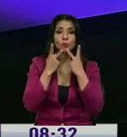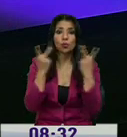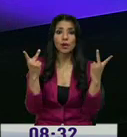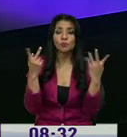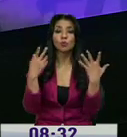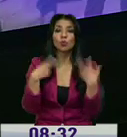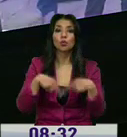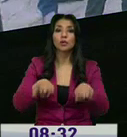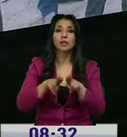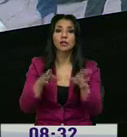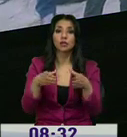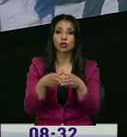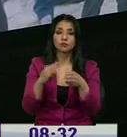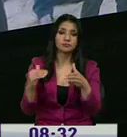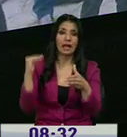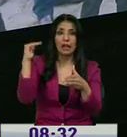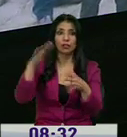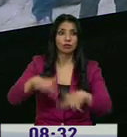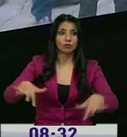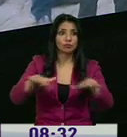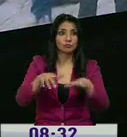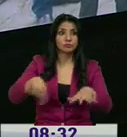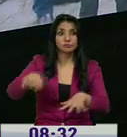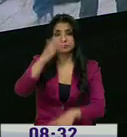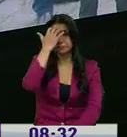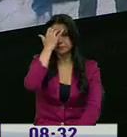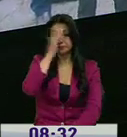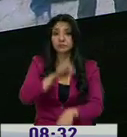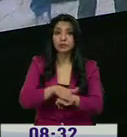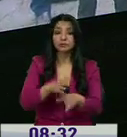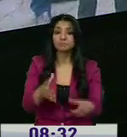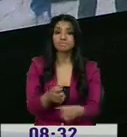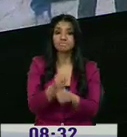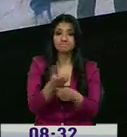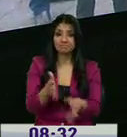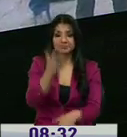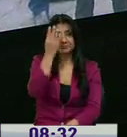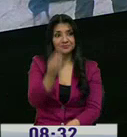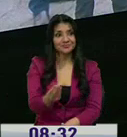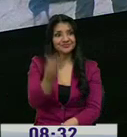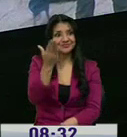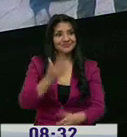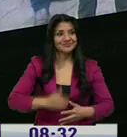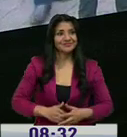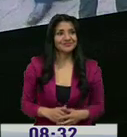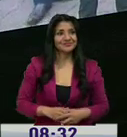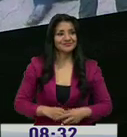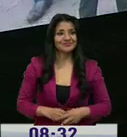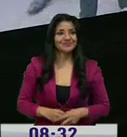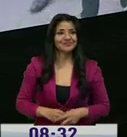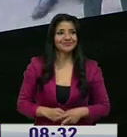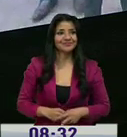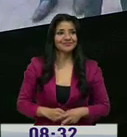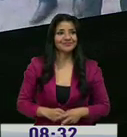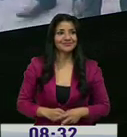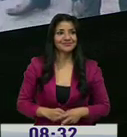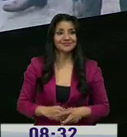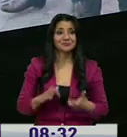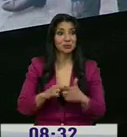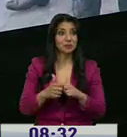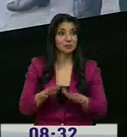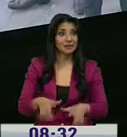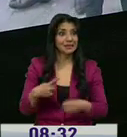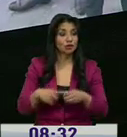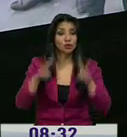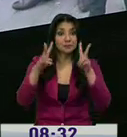Alto. Los vecinos allá están preocupados por la inseguridad que tienen. Adriana, buenos días, problemas en todo lado en Quito con lo que se refiere a